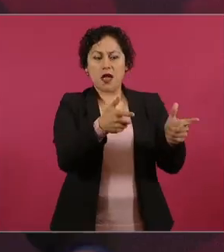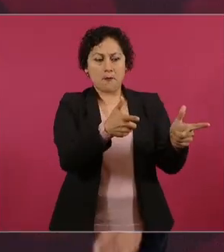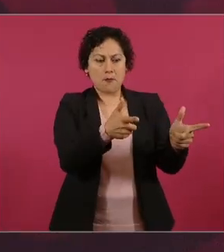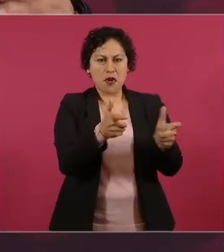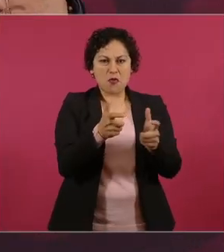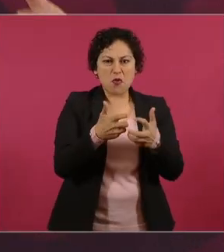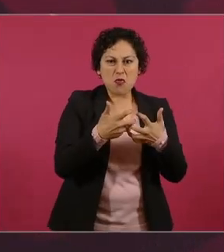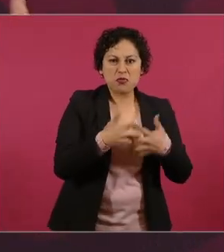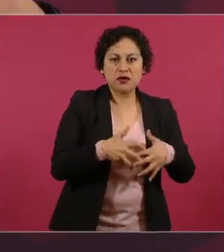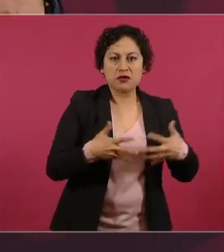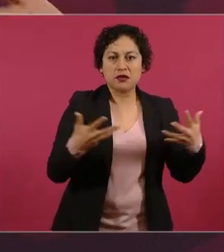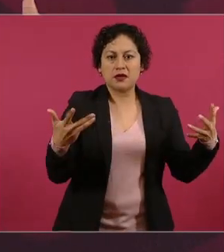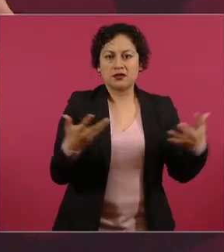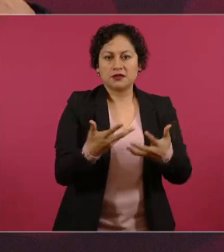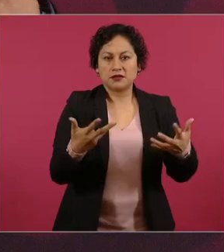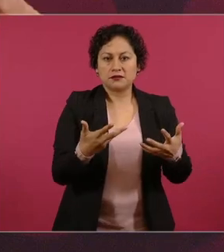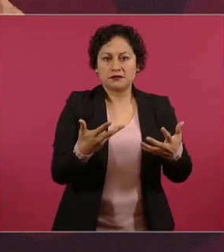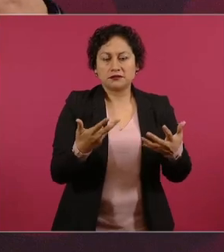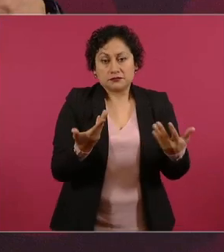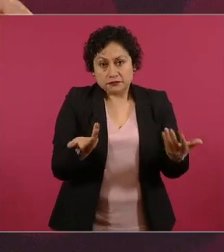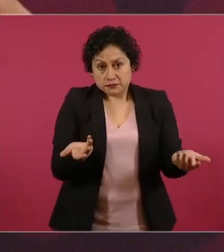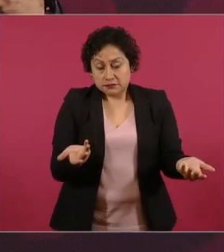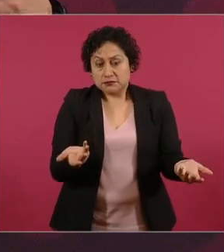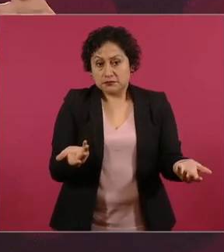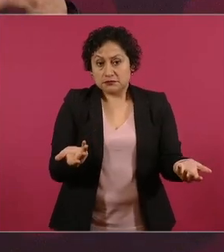¿Cuánto dinero invertido